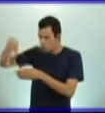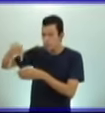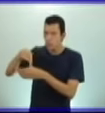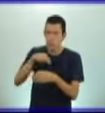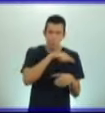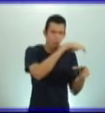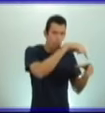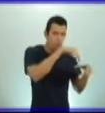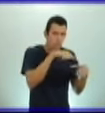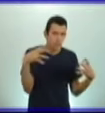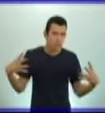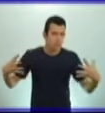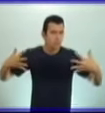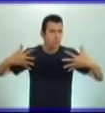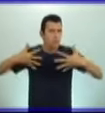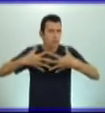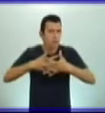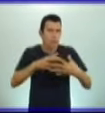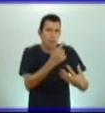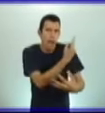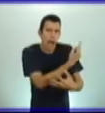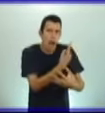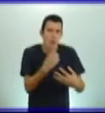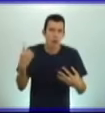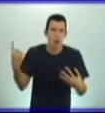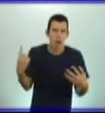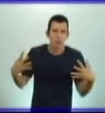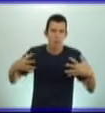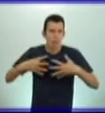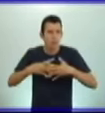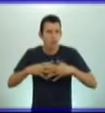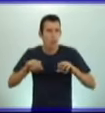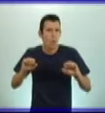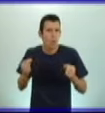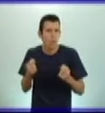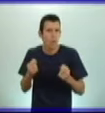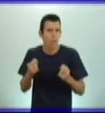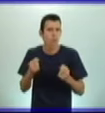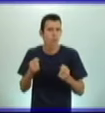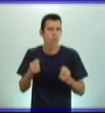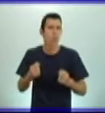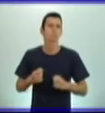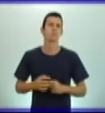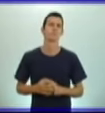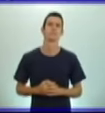elemento del segundo conjunto, del conjunto de partida?